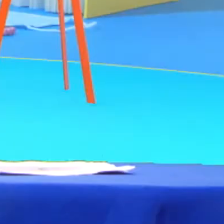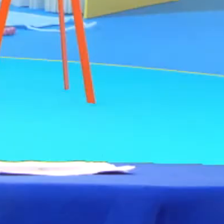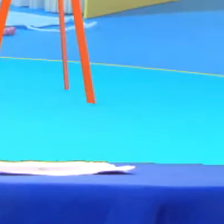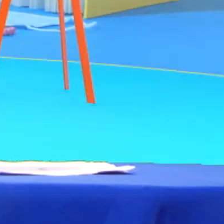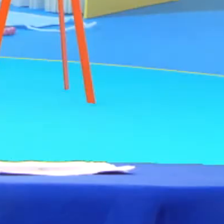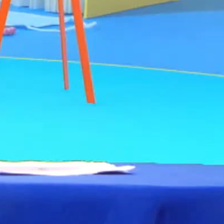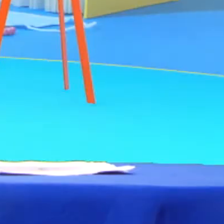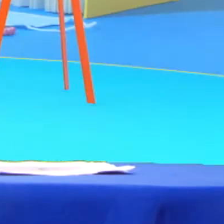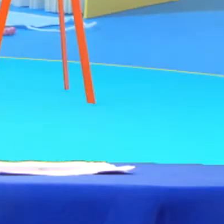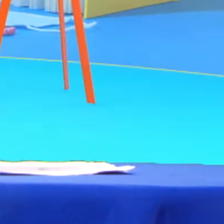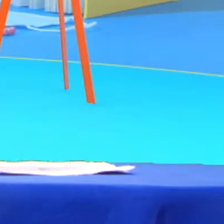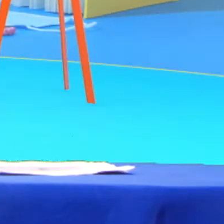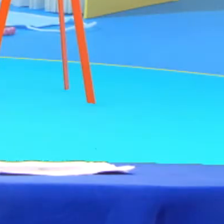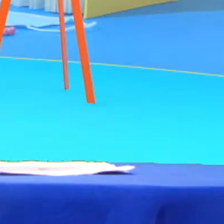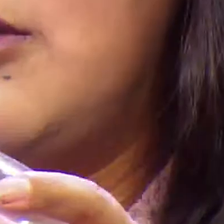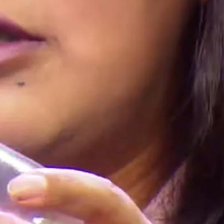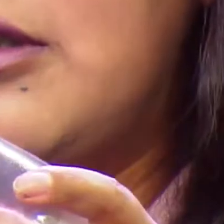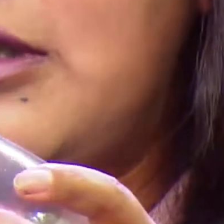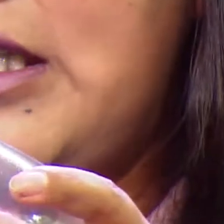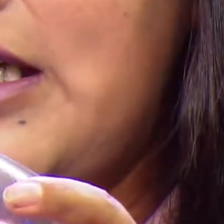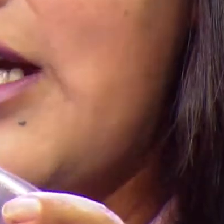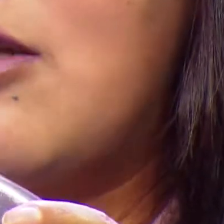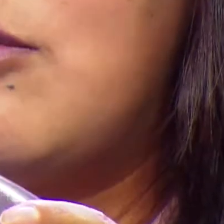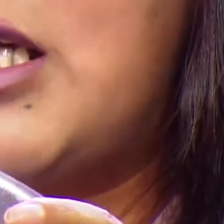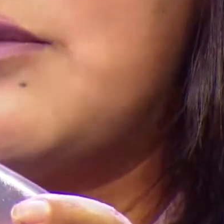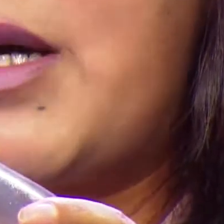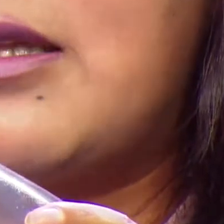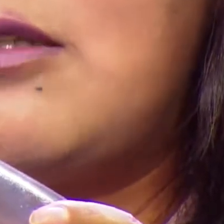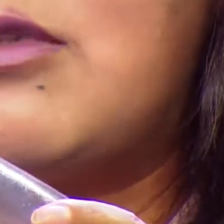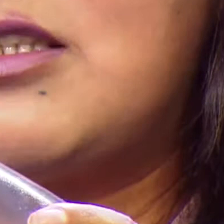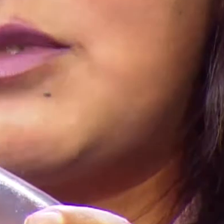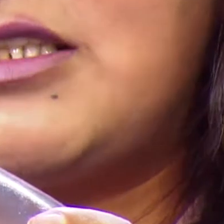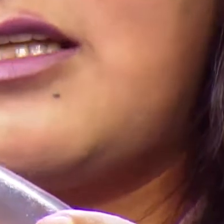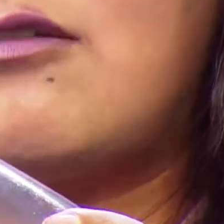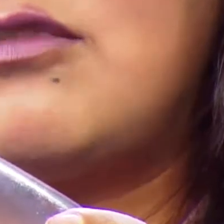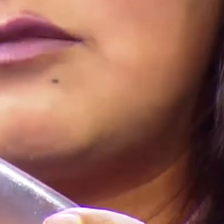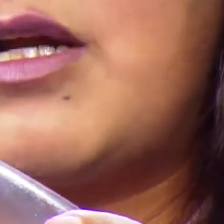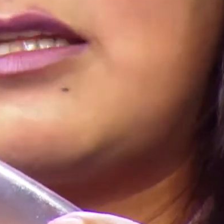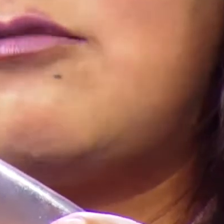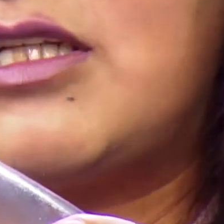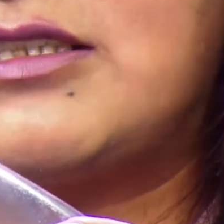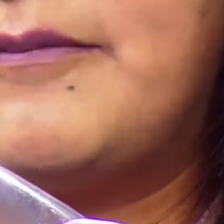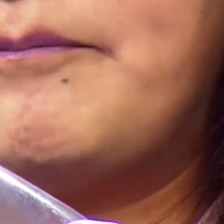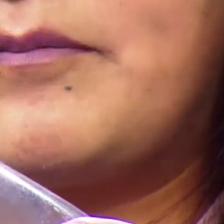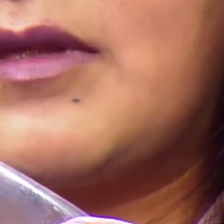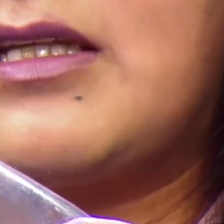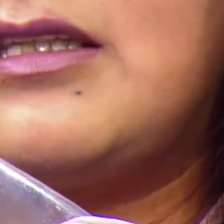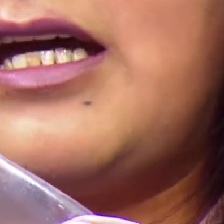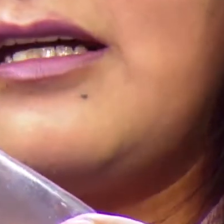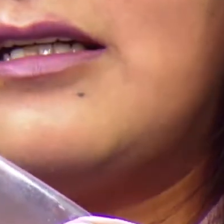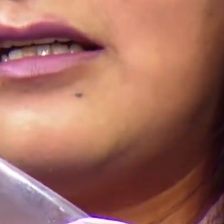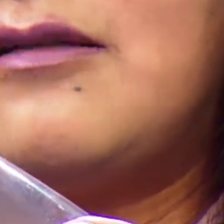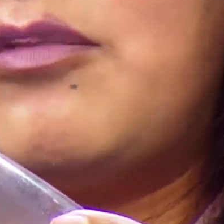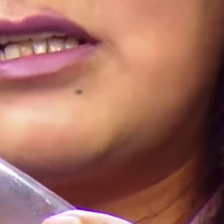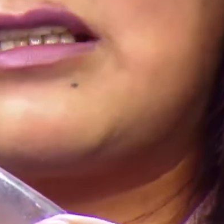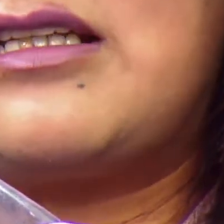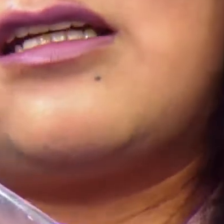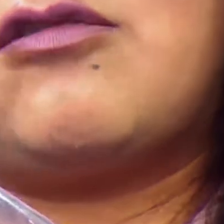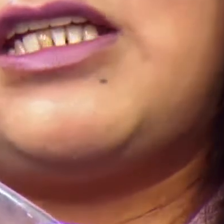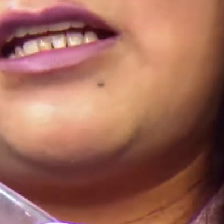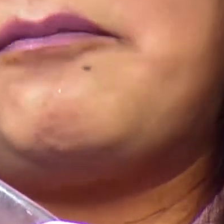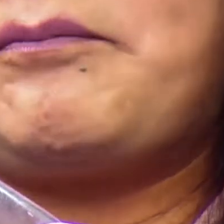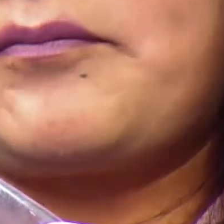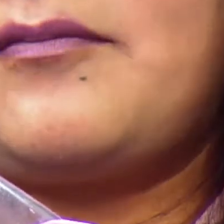cambio, este, donde se realizó el experimento, tiene algunas partículas, presenta algunas partículas de, puede